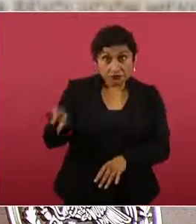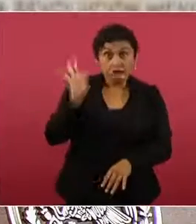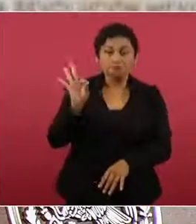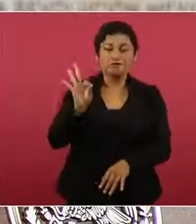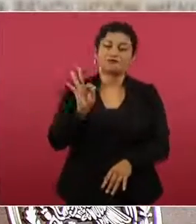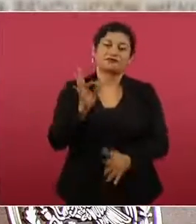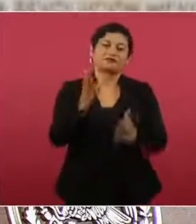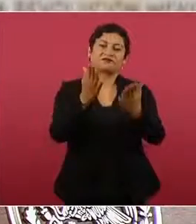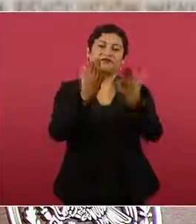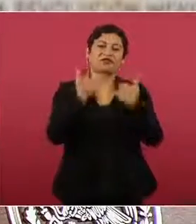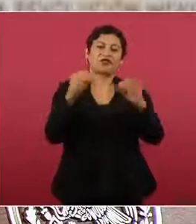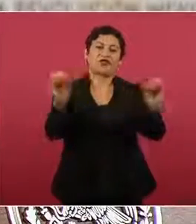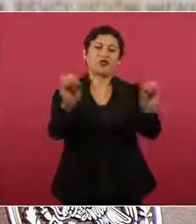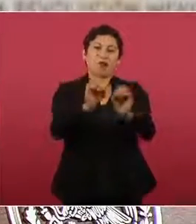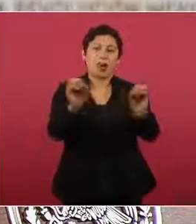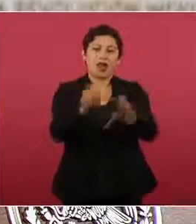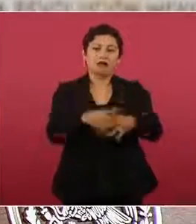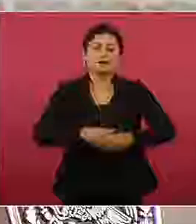Y evitar